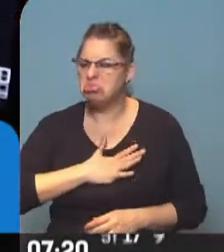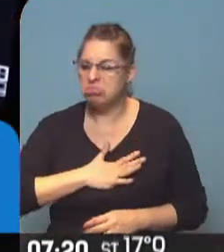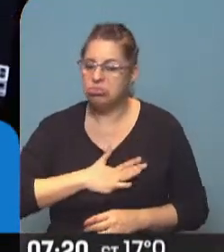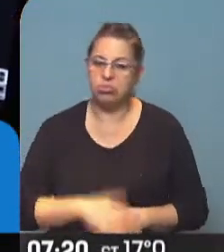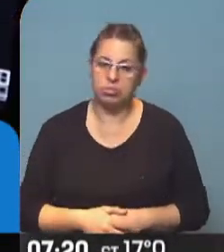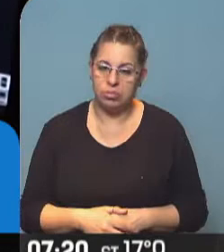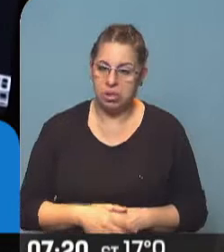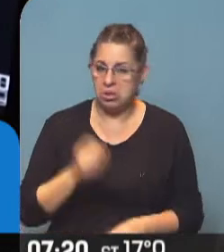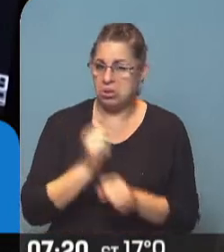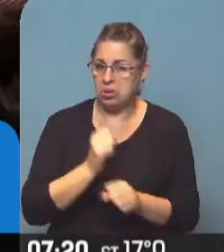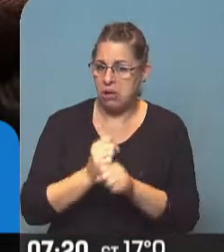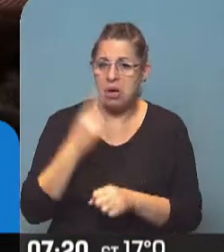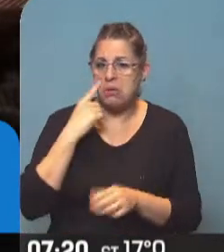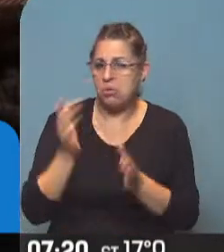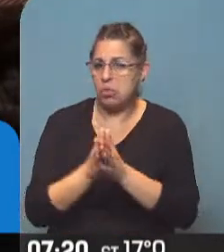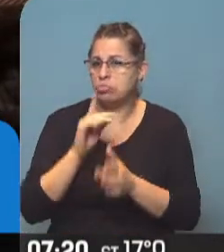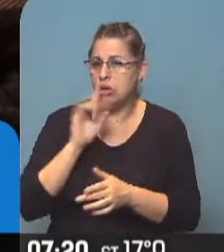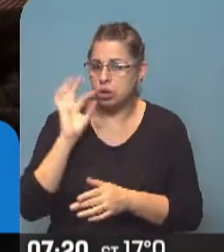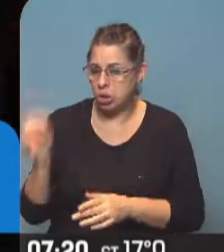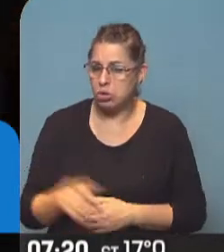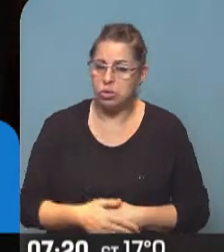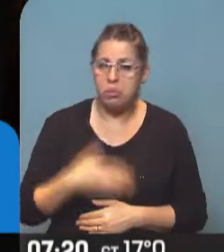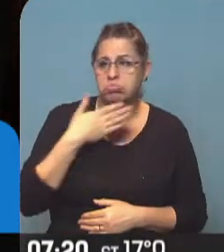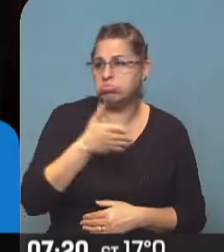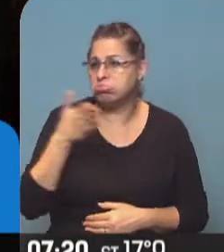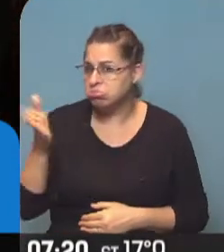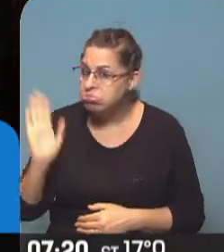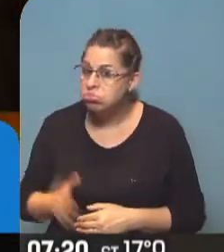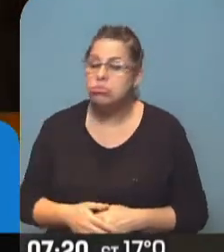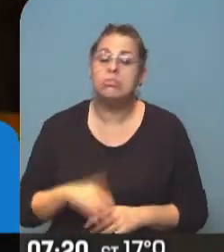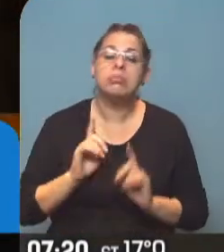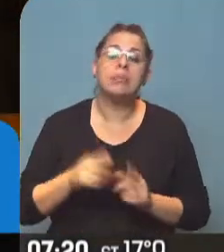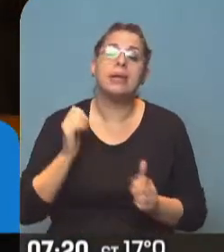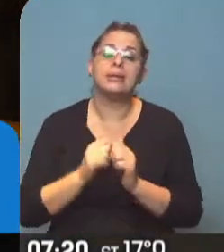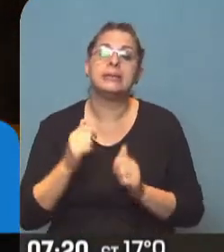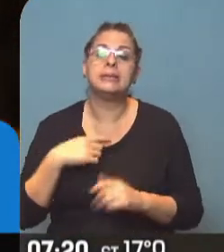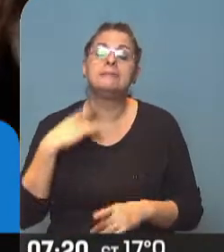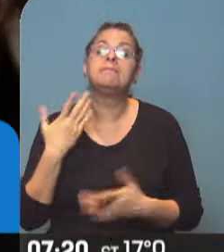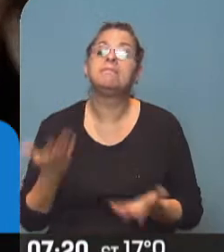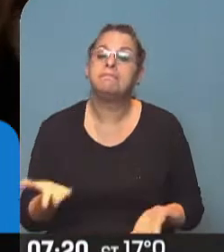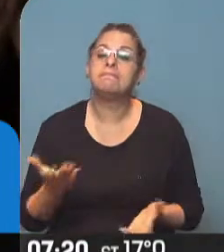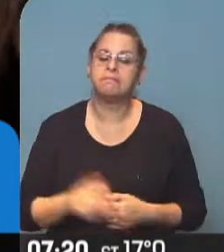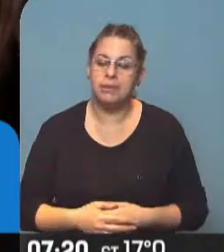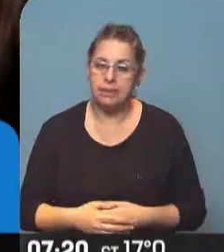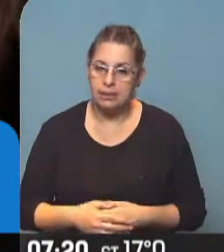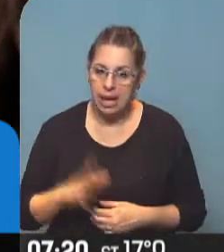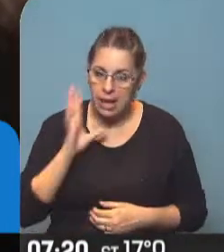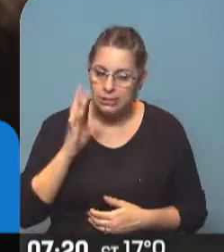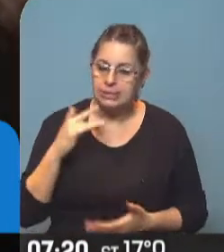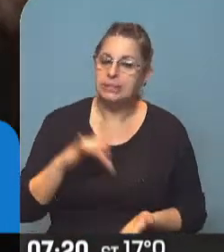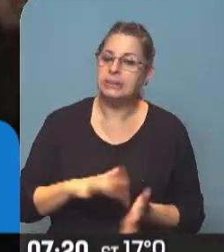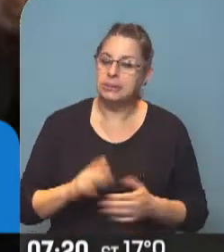que trabaja, vive con sus tíos y va de un lugar al otro, y en el medio de esta historia le sucede algo en lo cual lo